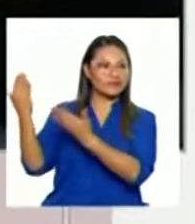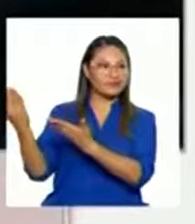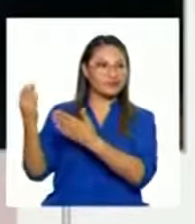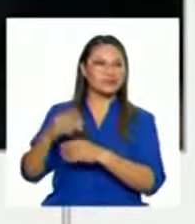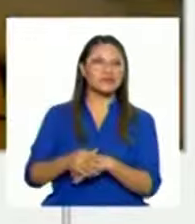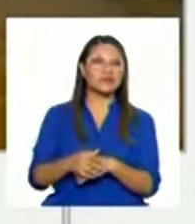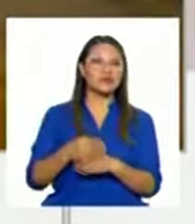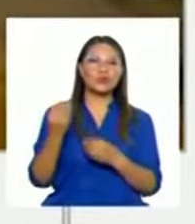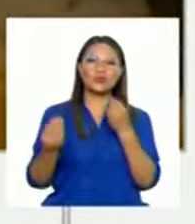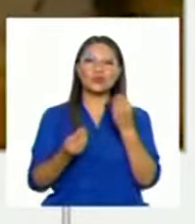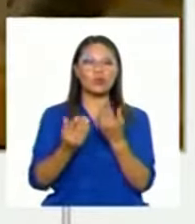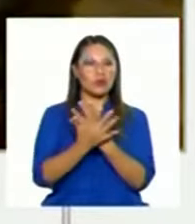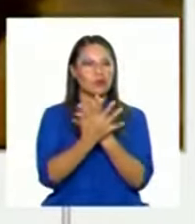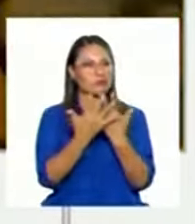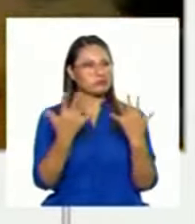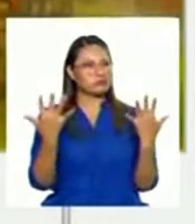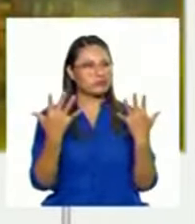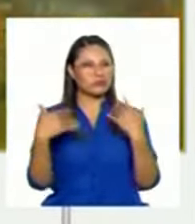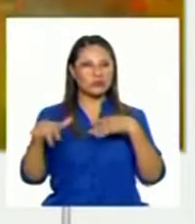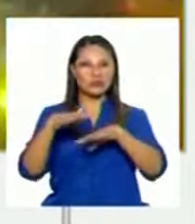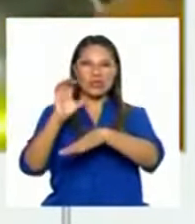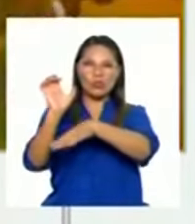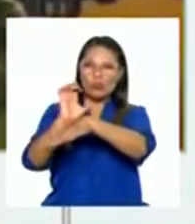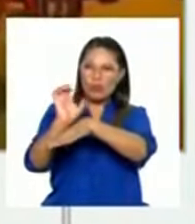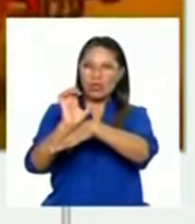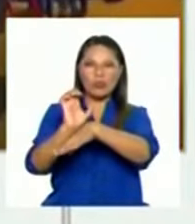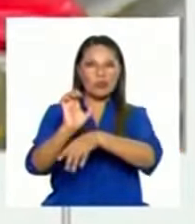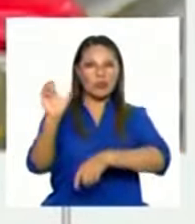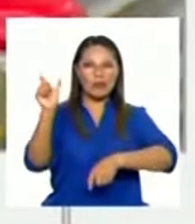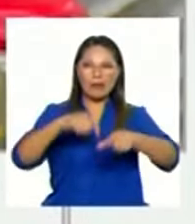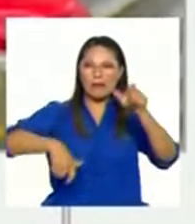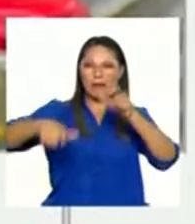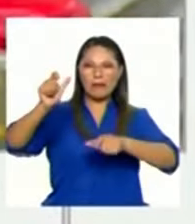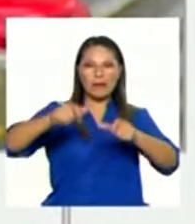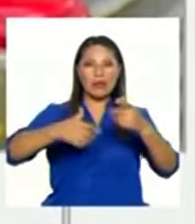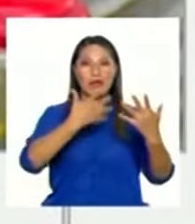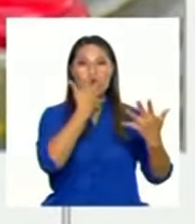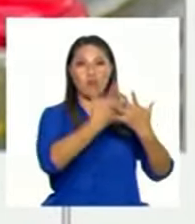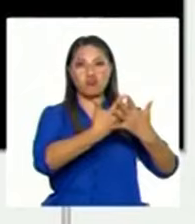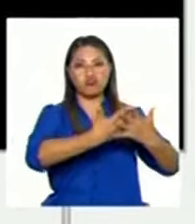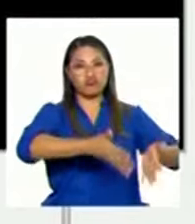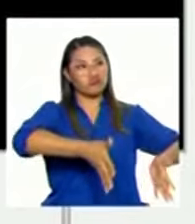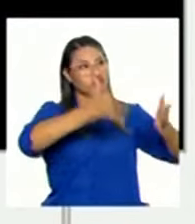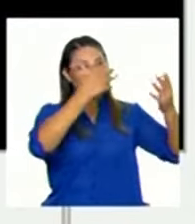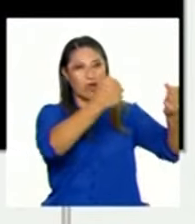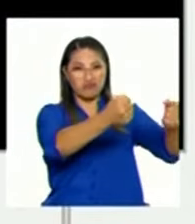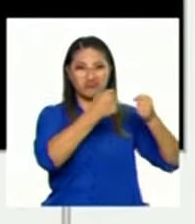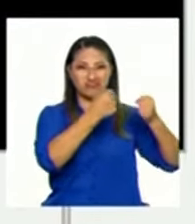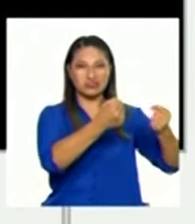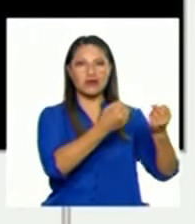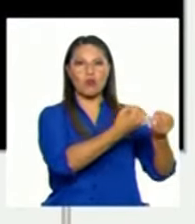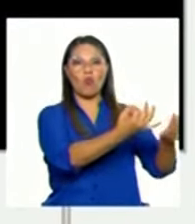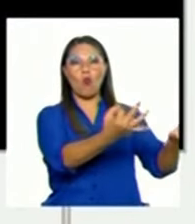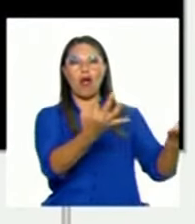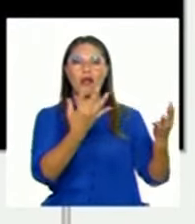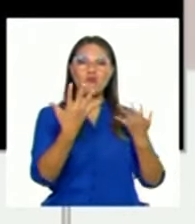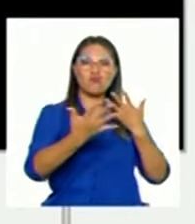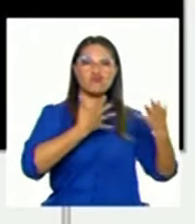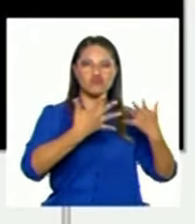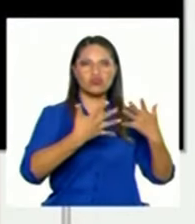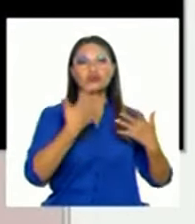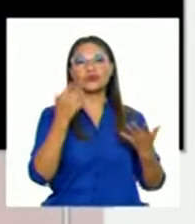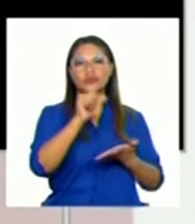¿Qué ha pasado en Ecuador? Bueno, una revuelta de presos en una cárcel de Guayaquil.